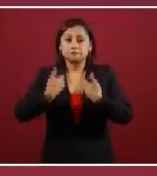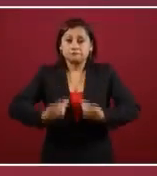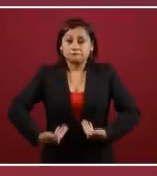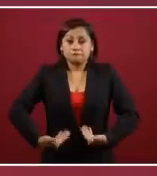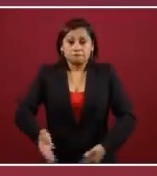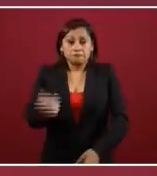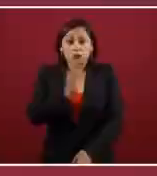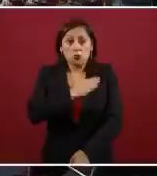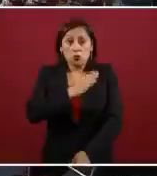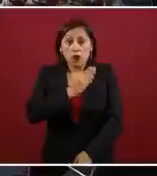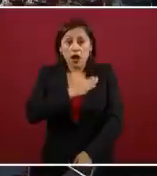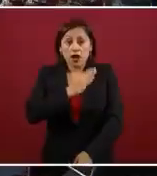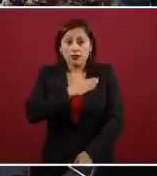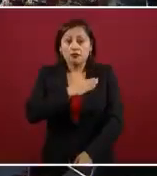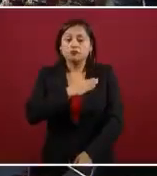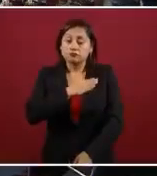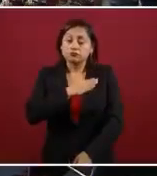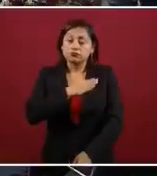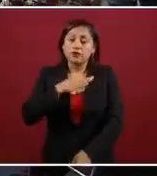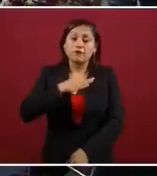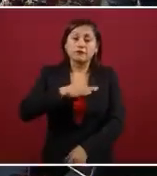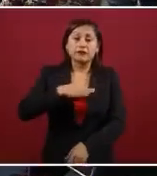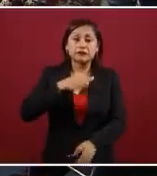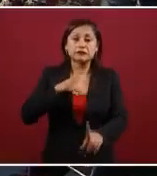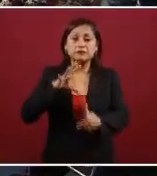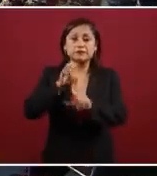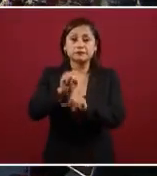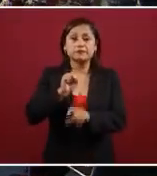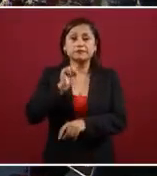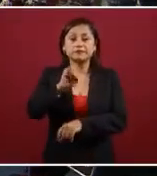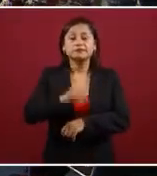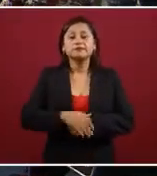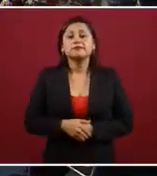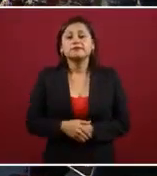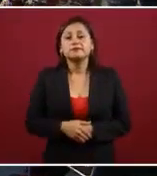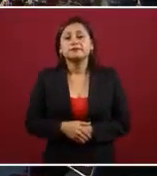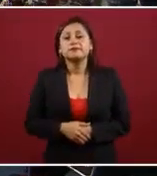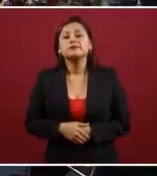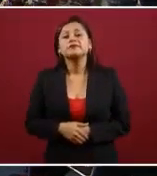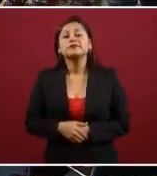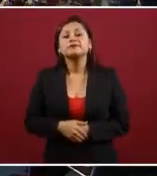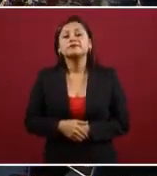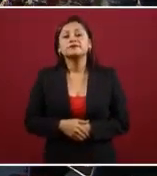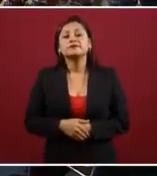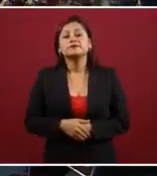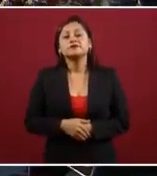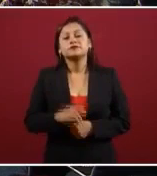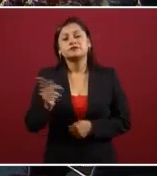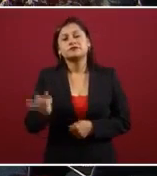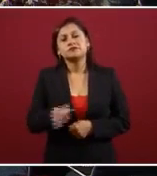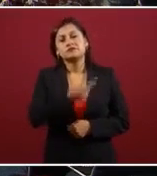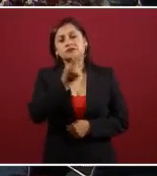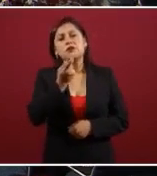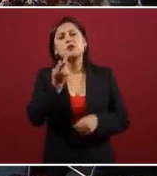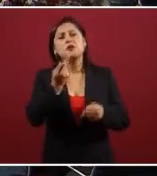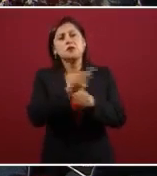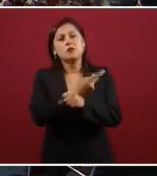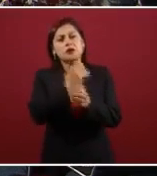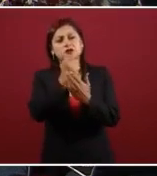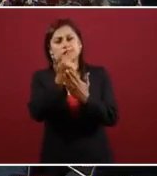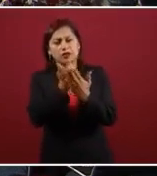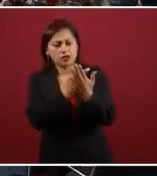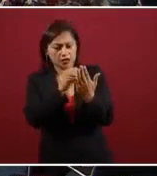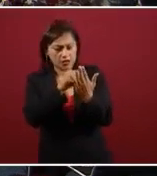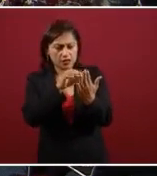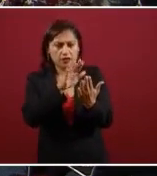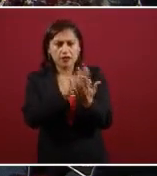felices. Nada más por último, presidente, si le han entregado algún reporte sobre algunos casos de niños que han sido rescatados